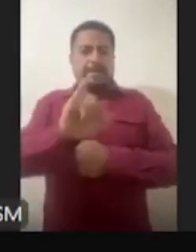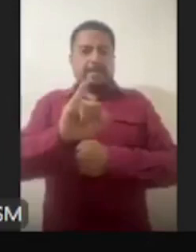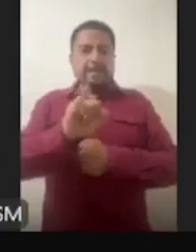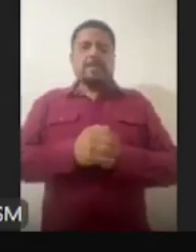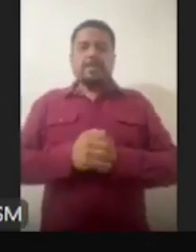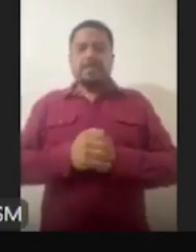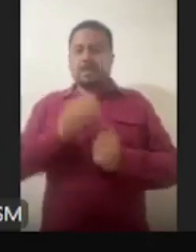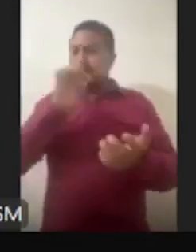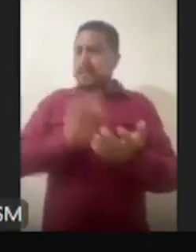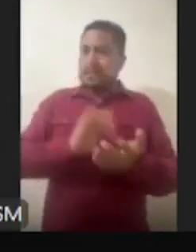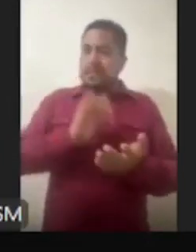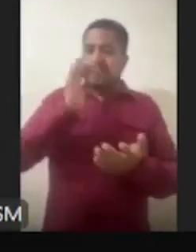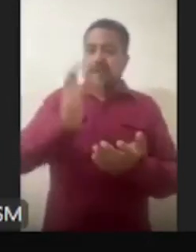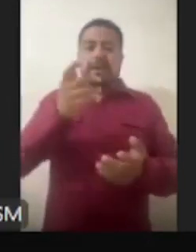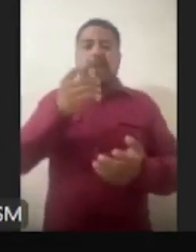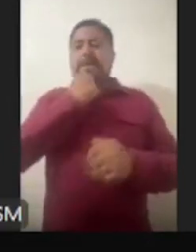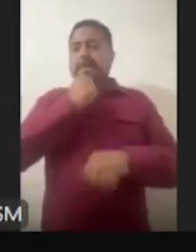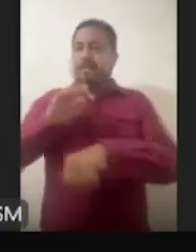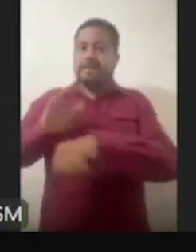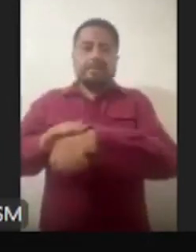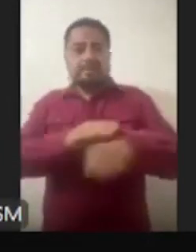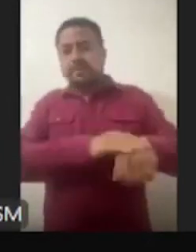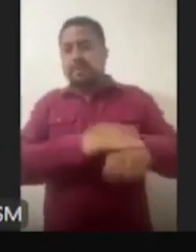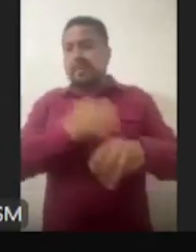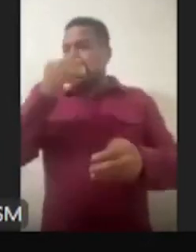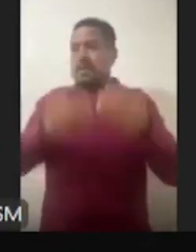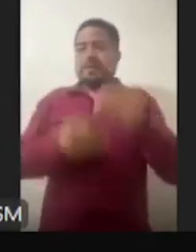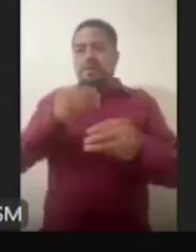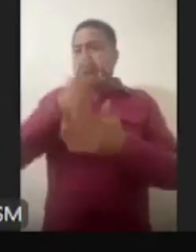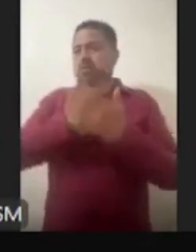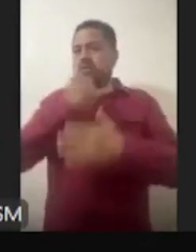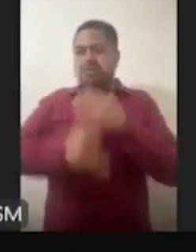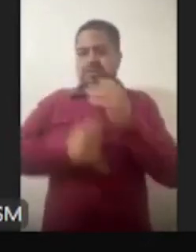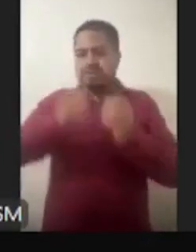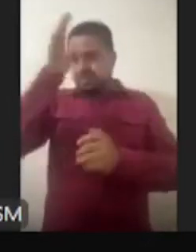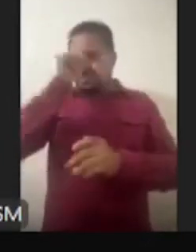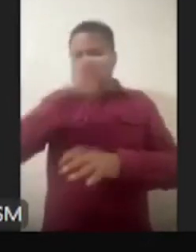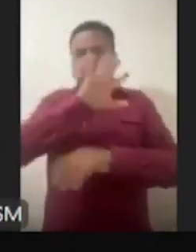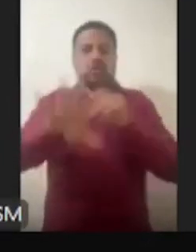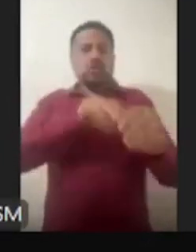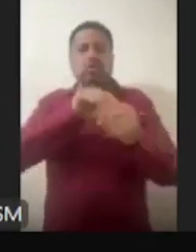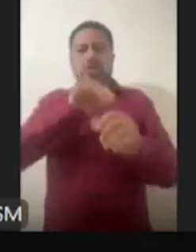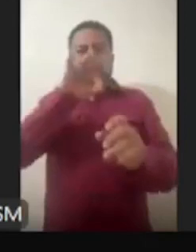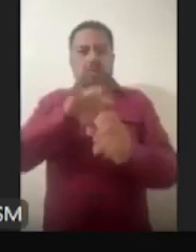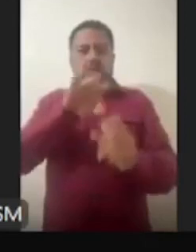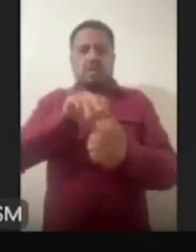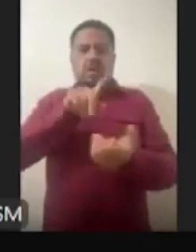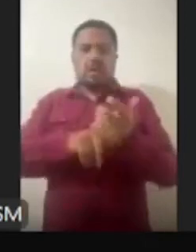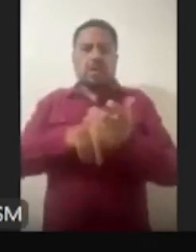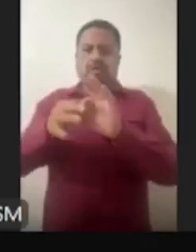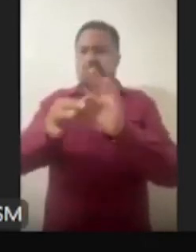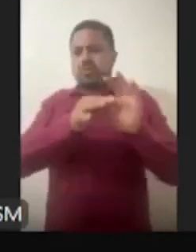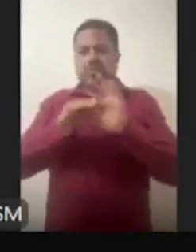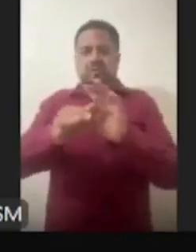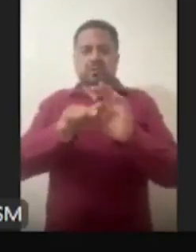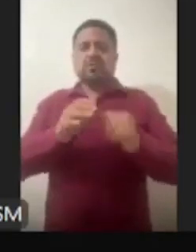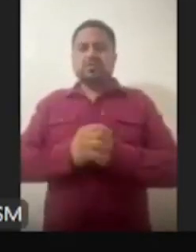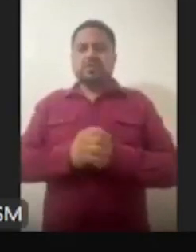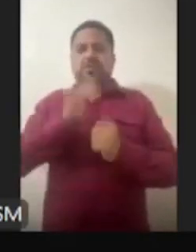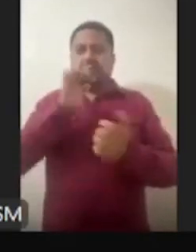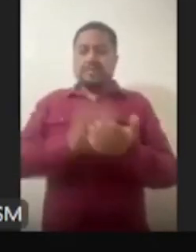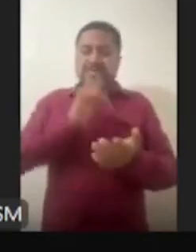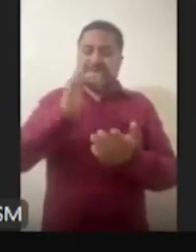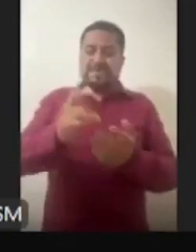Magistrada presidenta, magistradas, magistrados, los proyectos de acuerdos plenarios fueron aprobados por unanimidad de votos. Gracias, secretario. Sírvase recabar